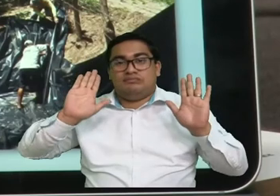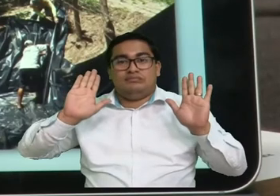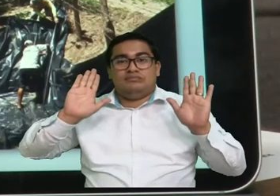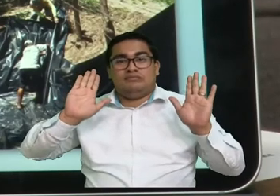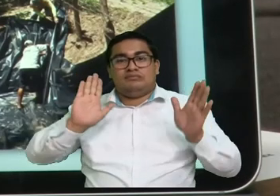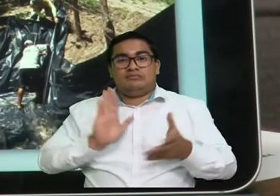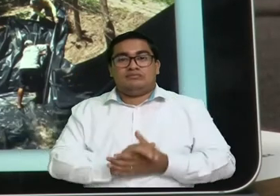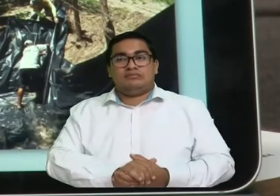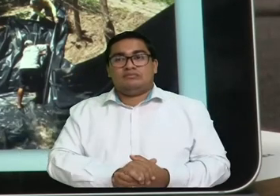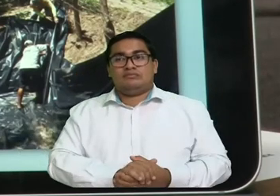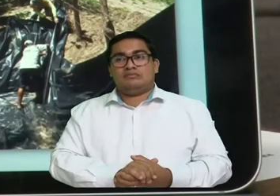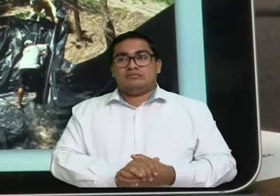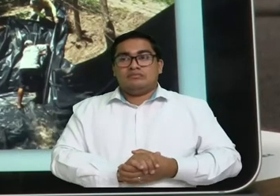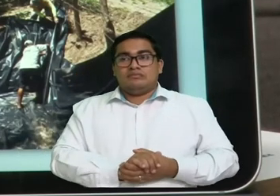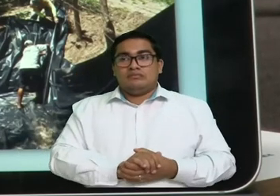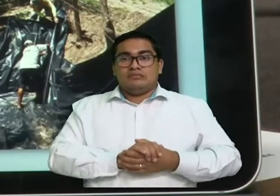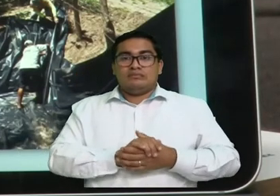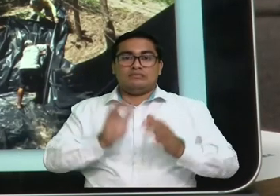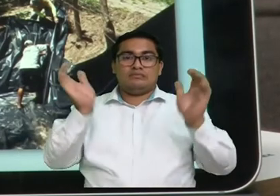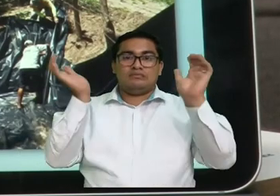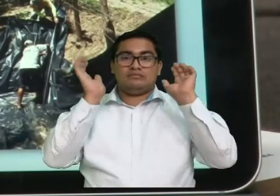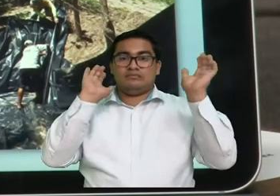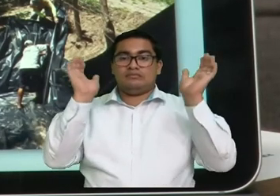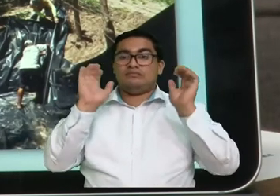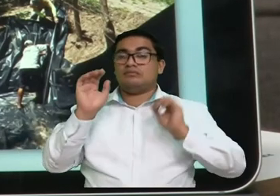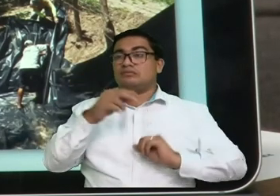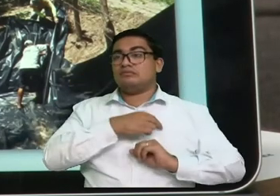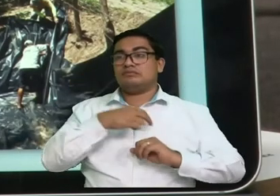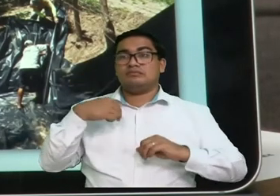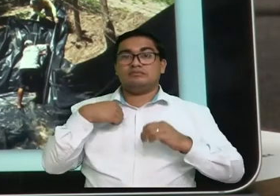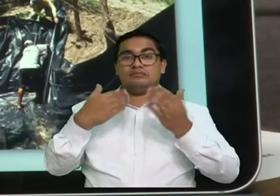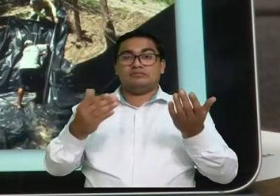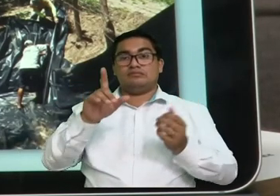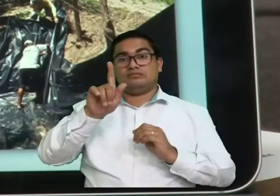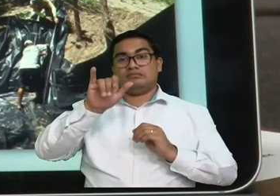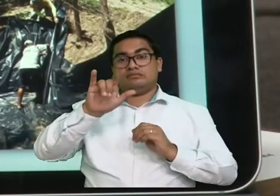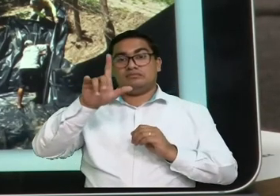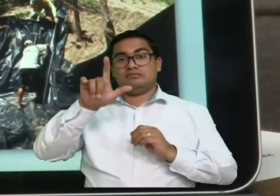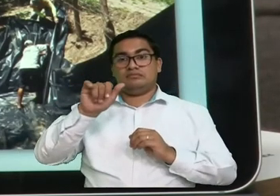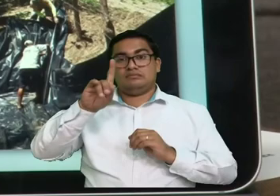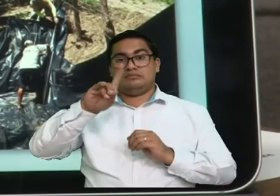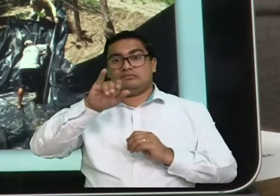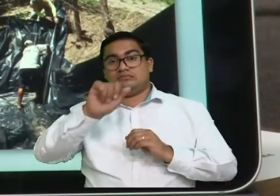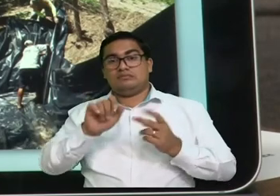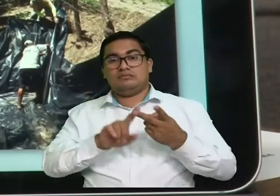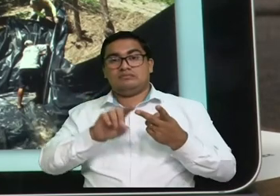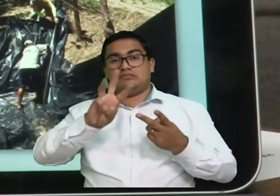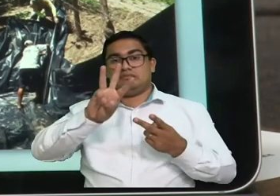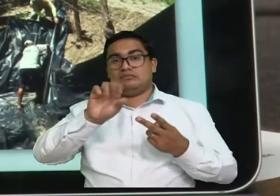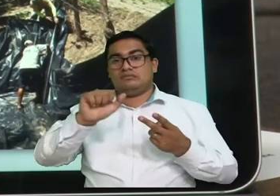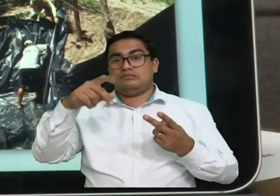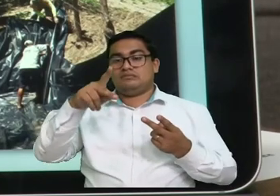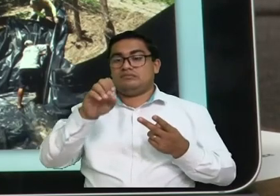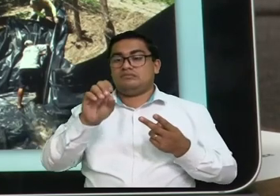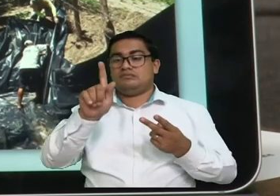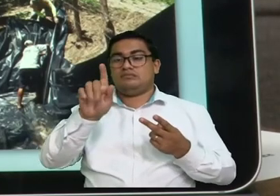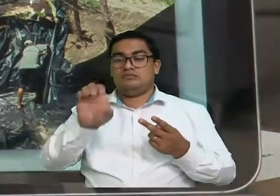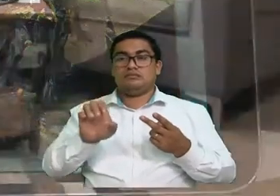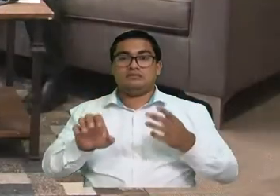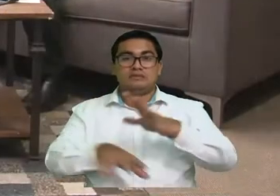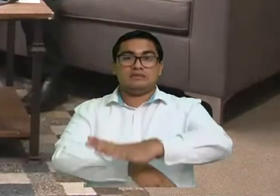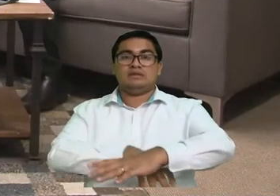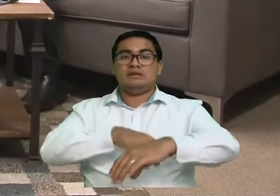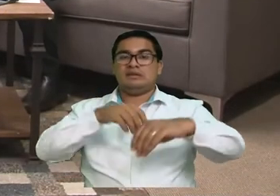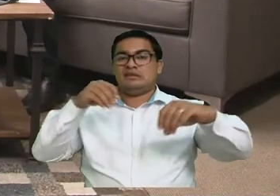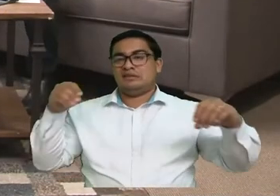¿verdad? En el mercado ahí va a haber tilapia, ahí va a haber guapote, en medio de Jinotega o